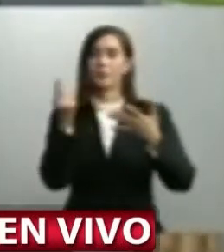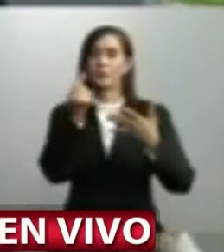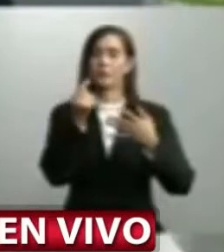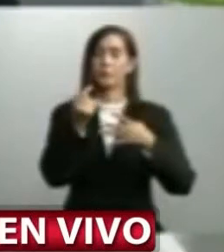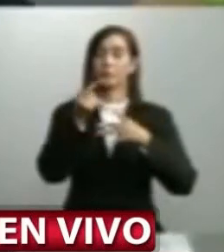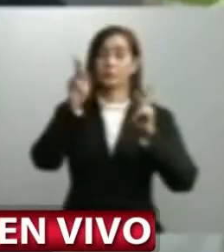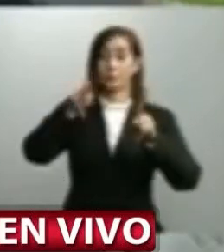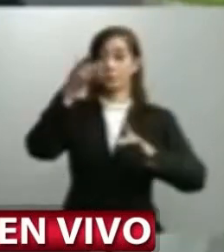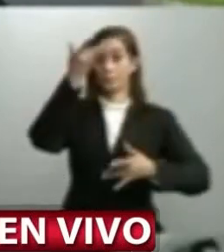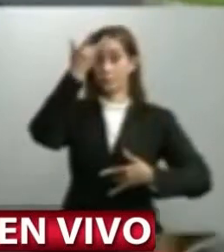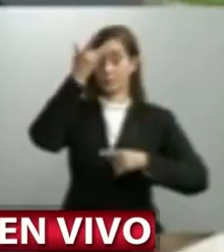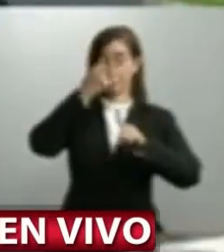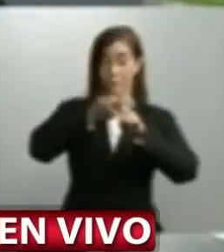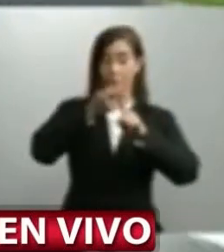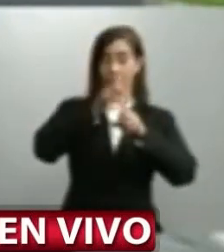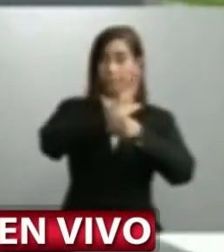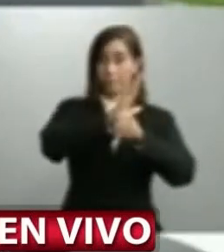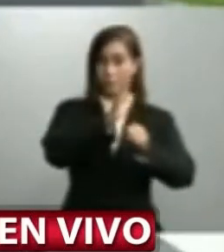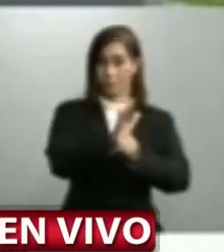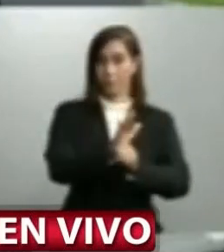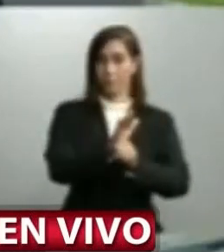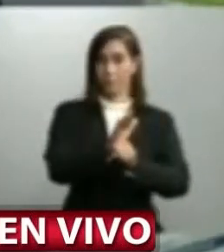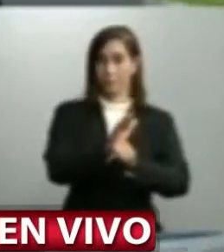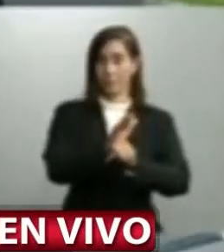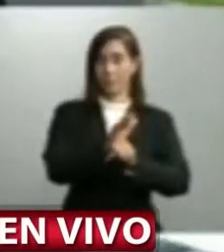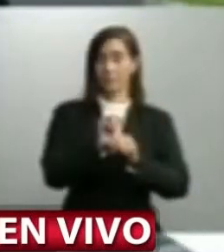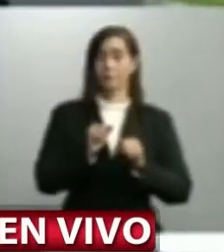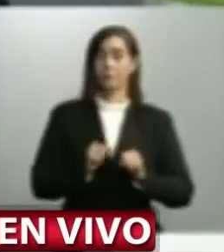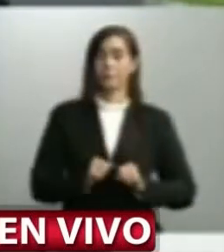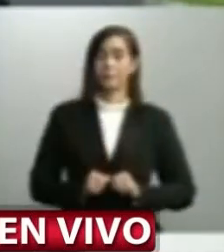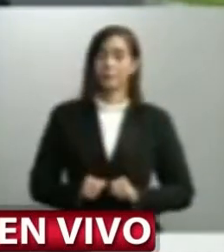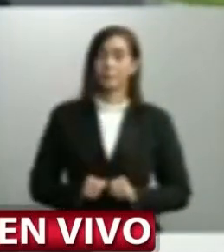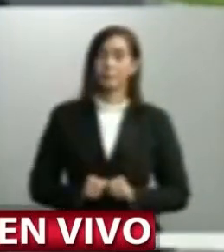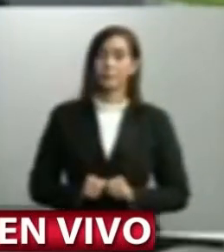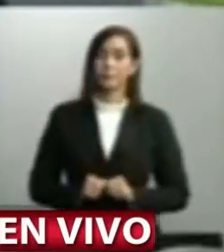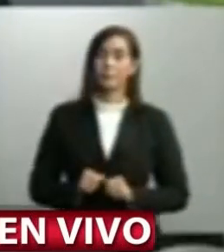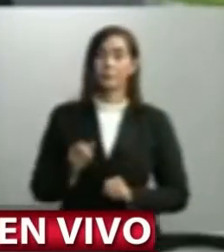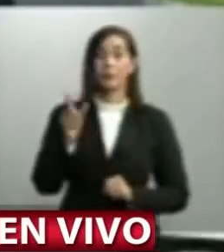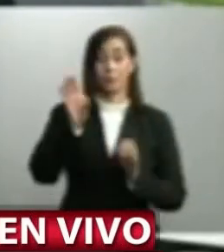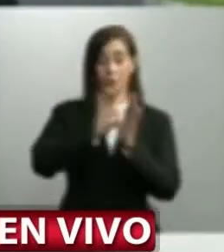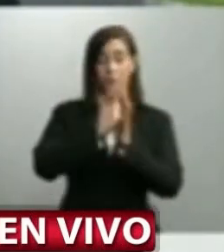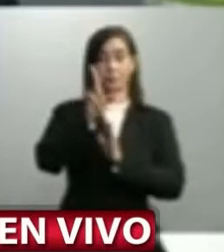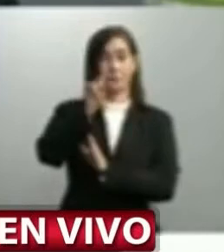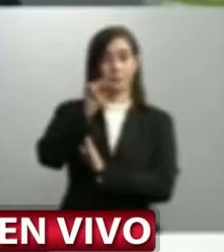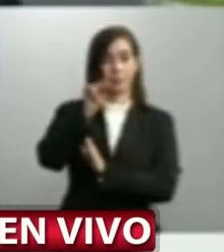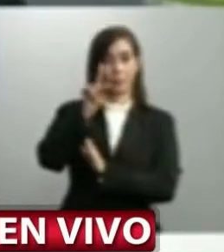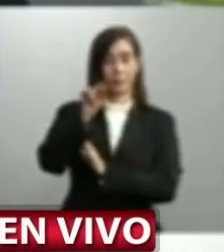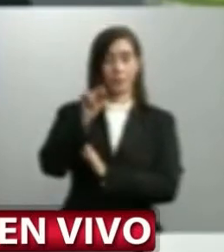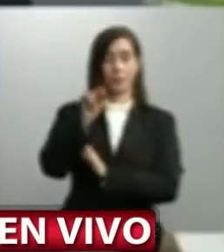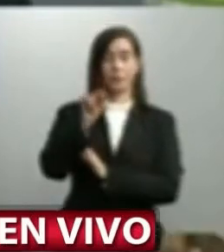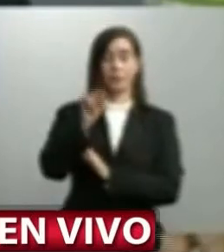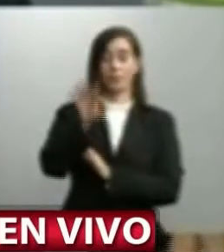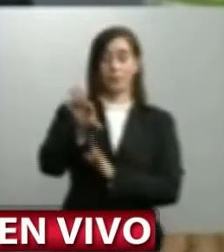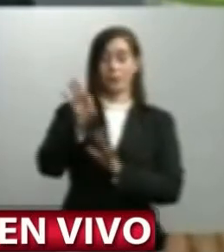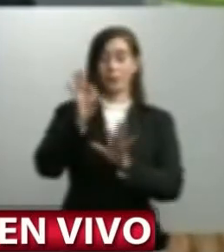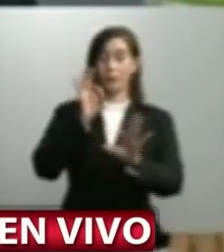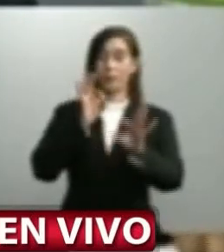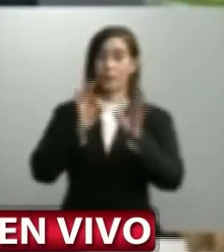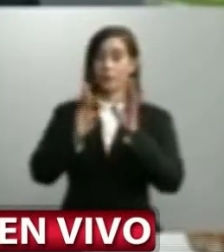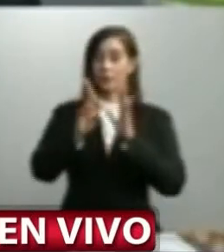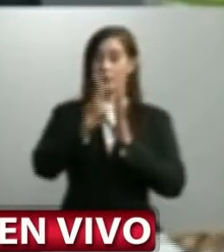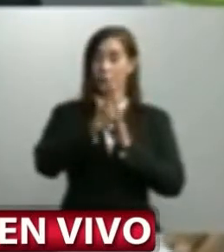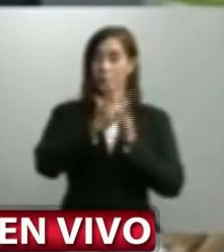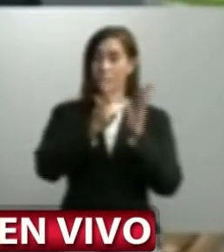infectados en el tiempo. El día 20 se tomaron las medidas